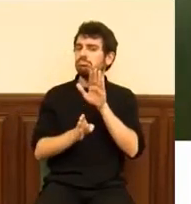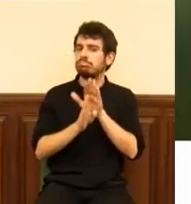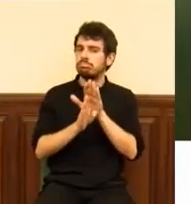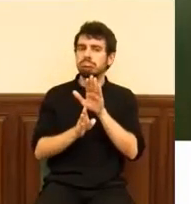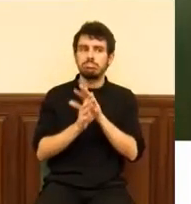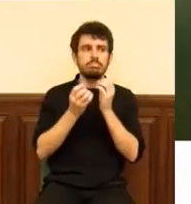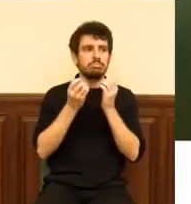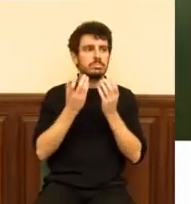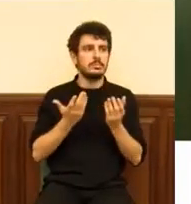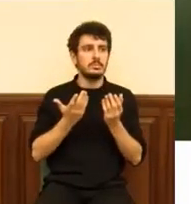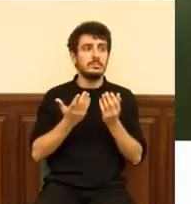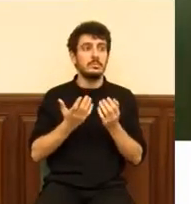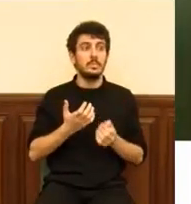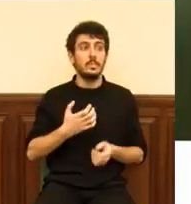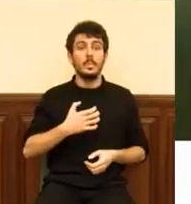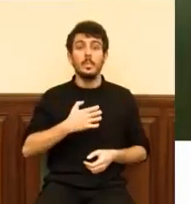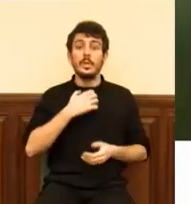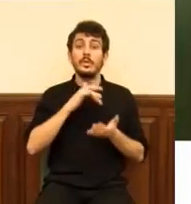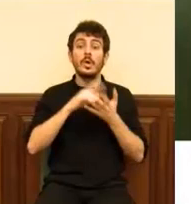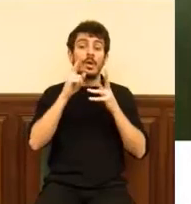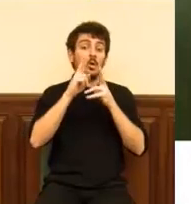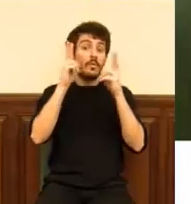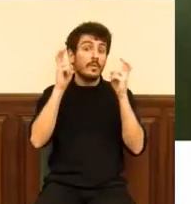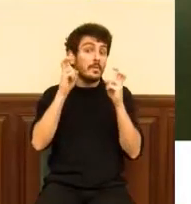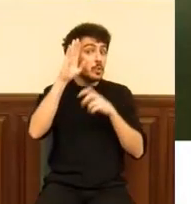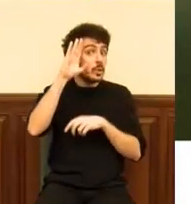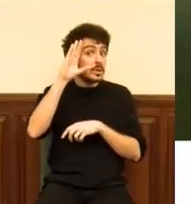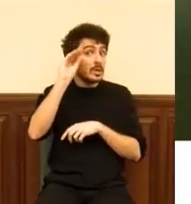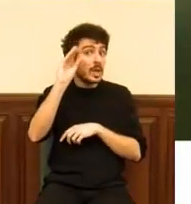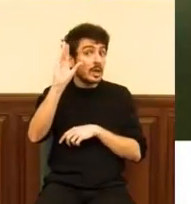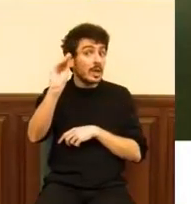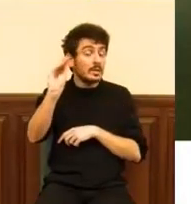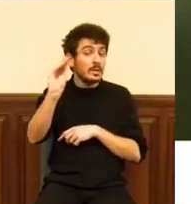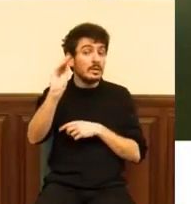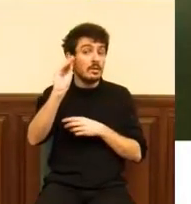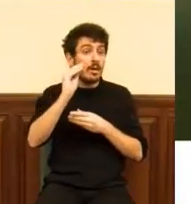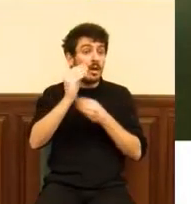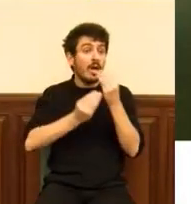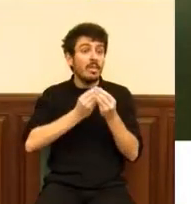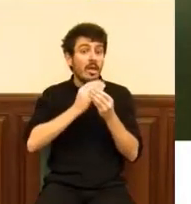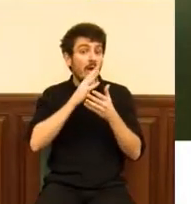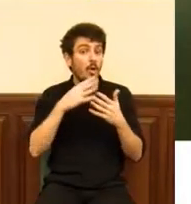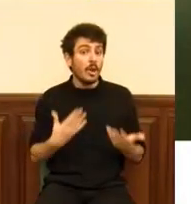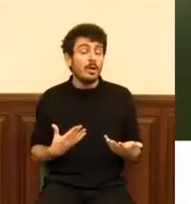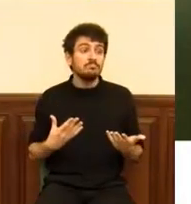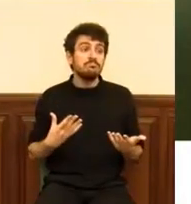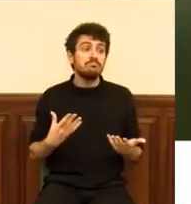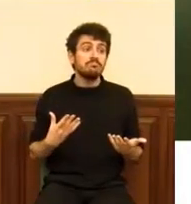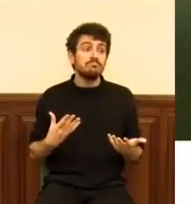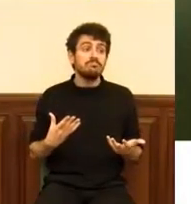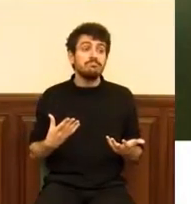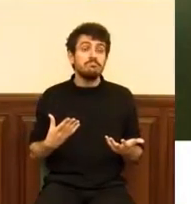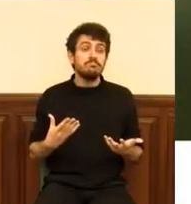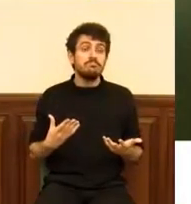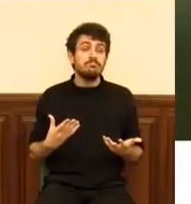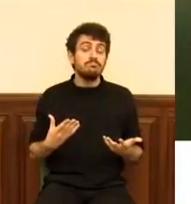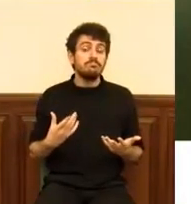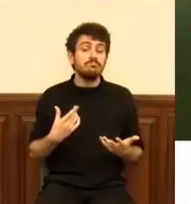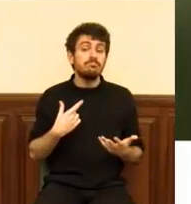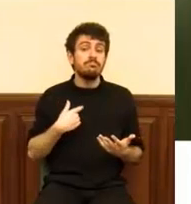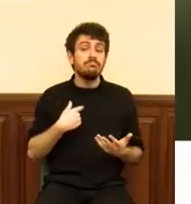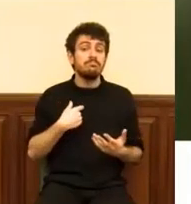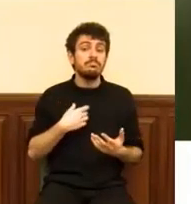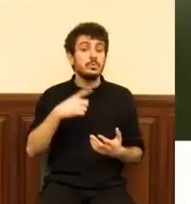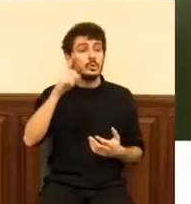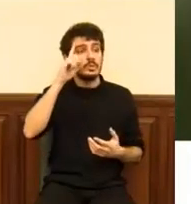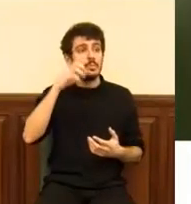Quizás con los confinamientos estos inteligentes que se están haciendo ahora, pues lo que nos va a